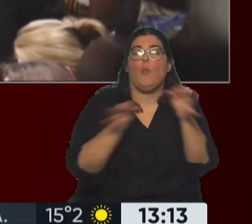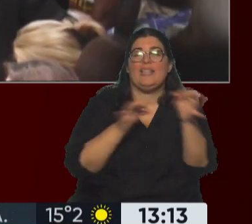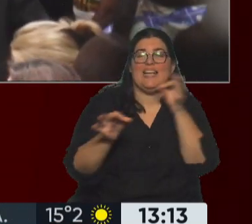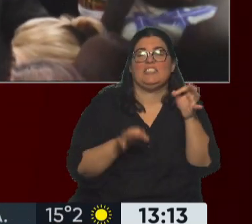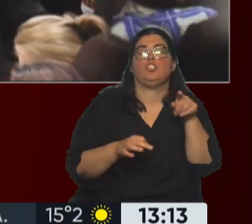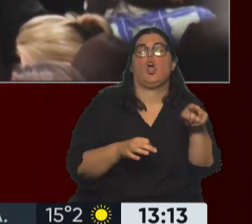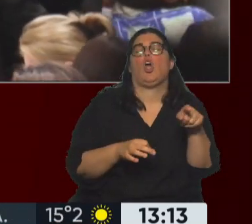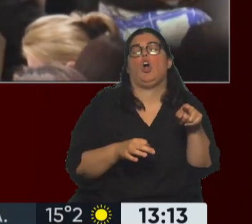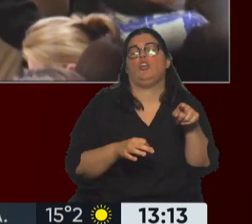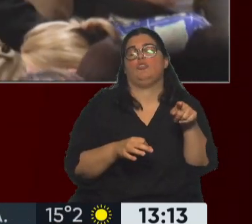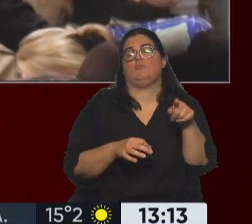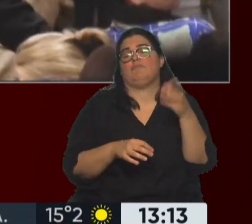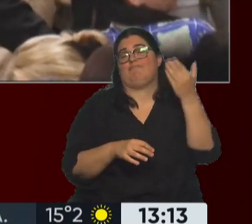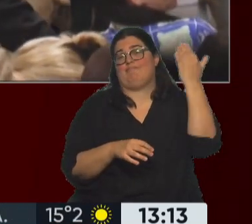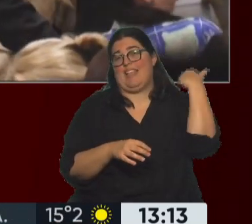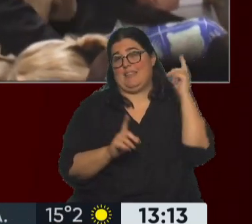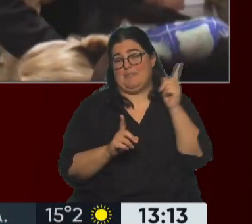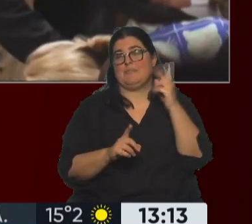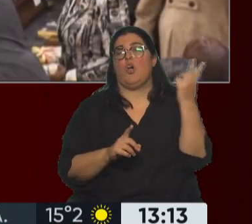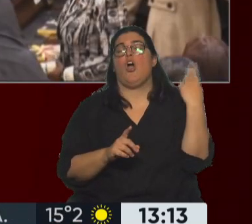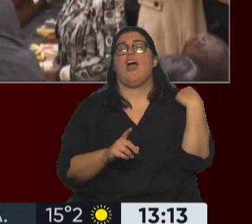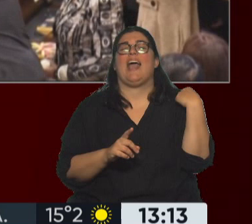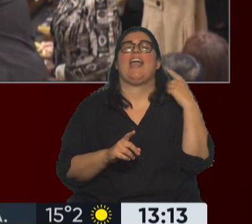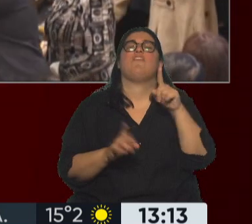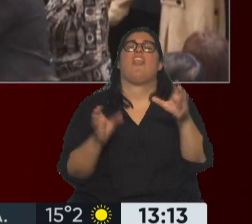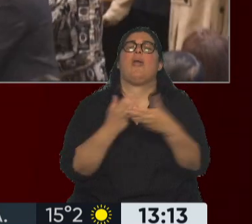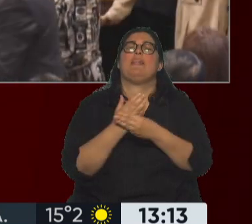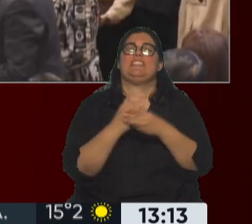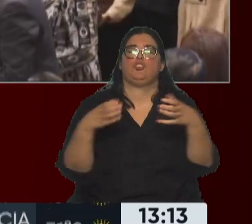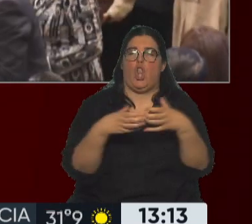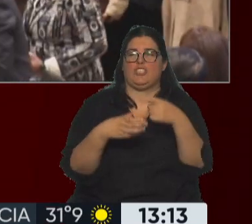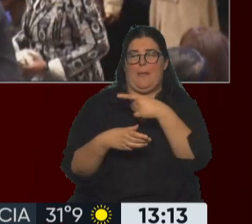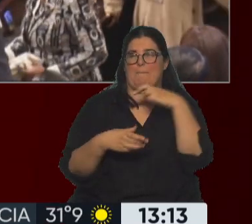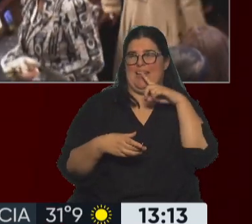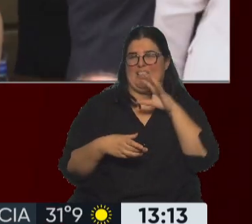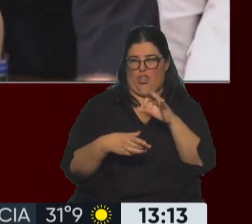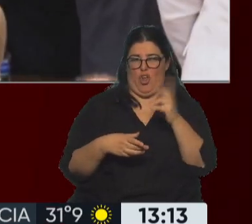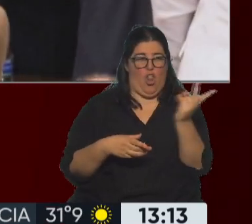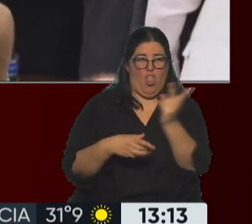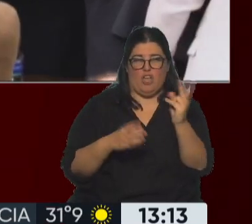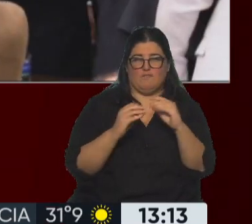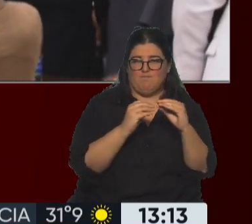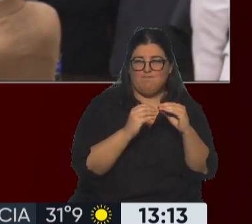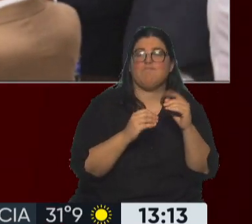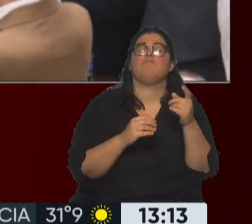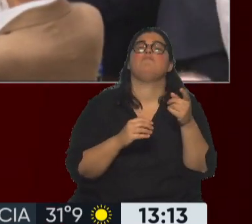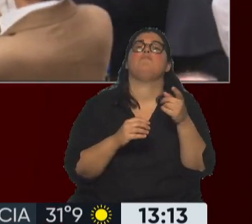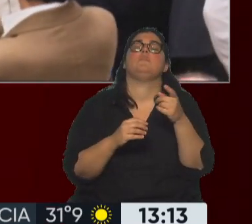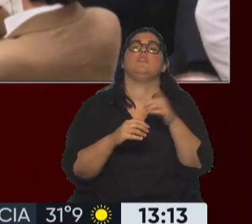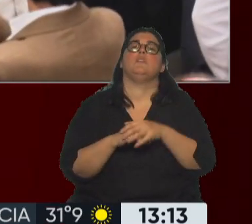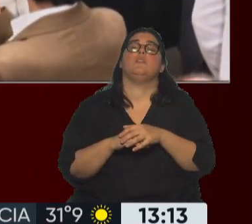con quien era entonces la jefa de gabinete de Petro y que luego justamente salió del gobierno a raíz de esta